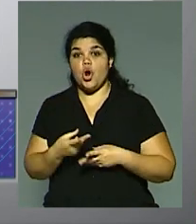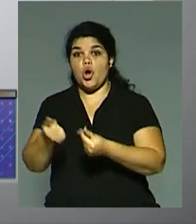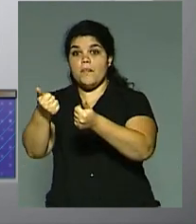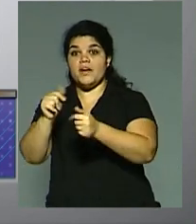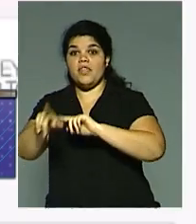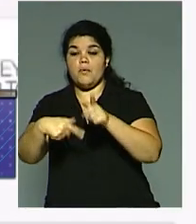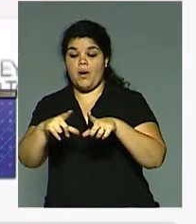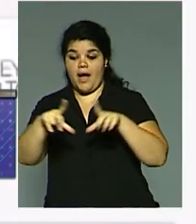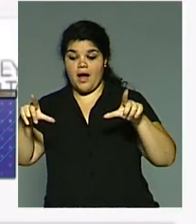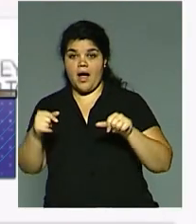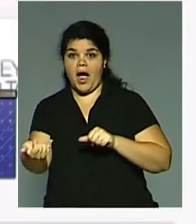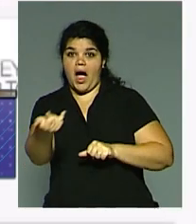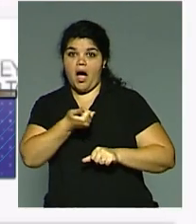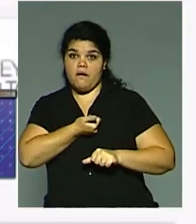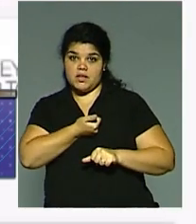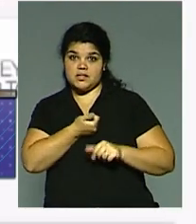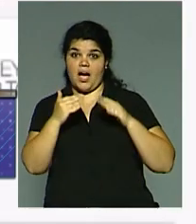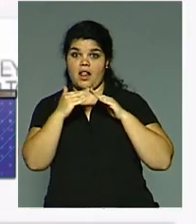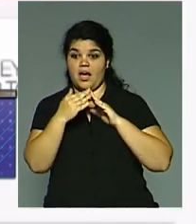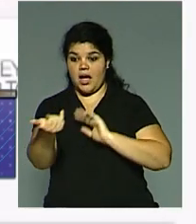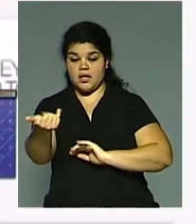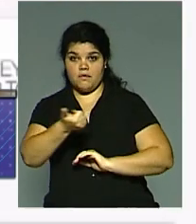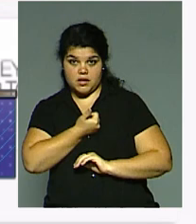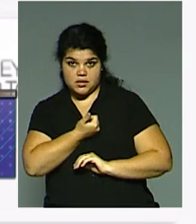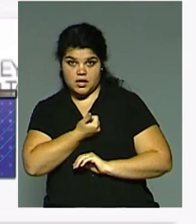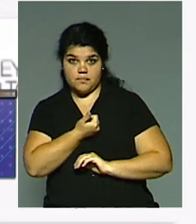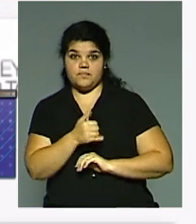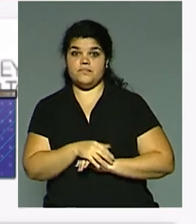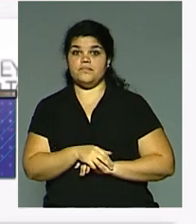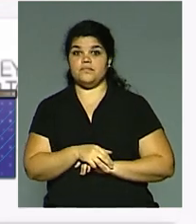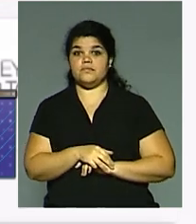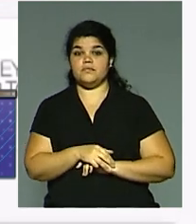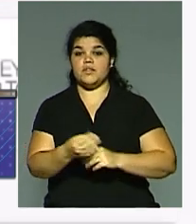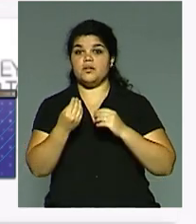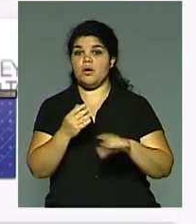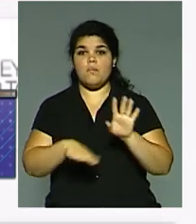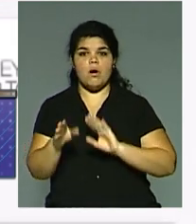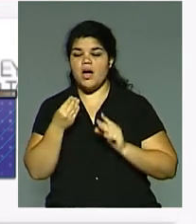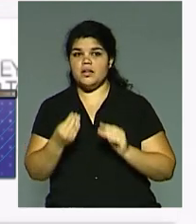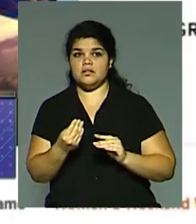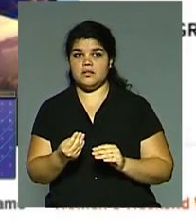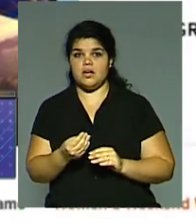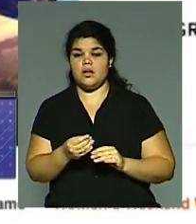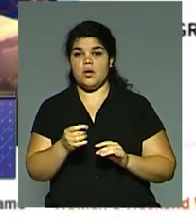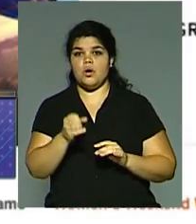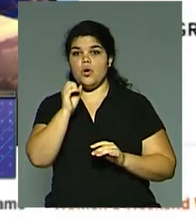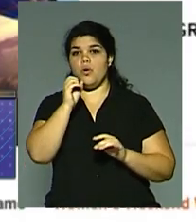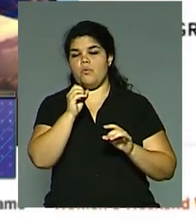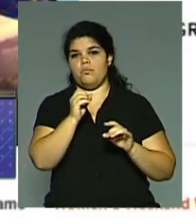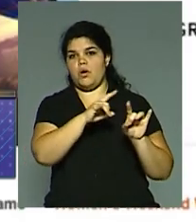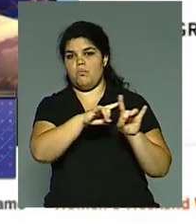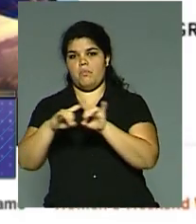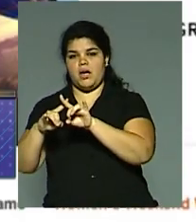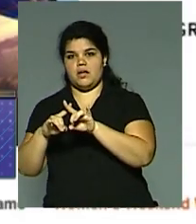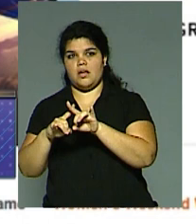aviso a tu casa. Una vez que te llega un aviso a tu casa, si es que no lo quisiste hacer antes, lo que vas a hacer es registrarte en la página web del correo. Sí. Que